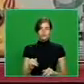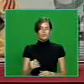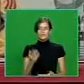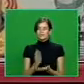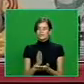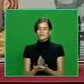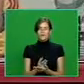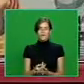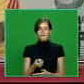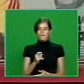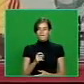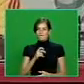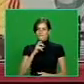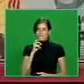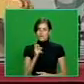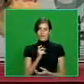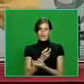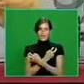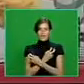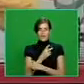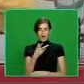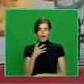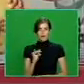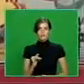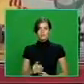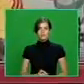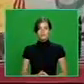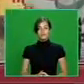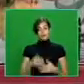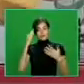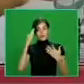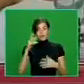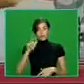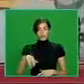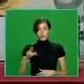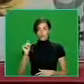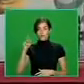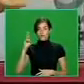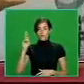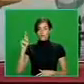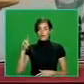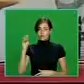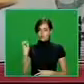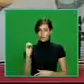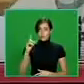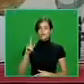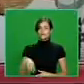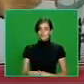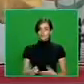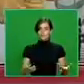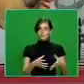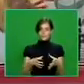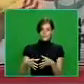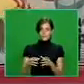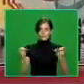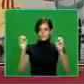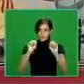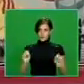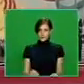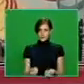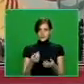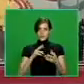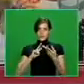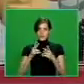tiempo con su veneno así que bueno he saludado también a Roberto messuti también de los movimientos de artistas por la